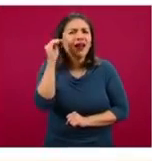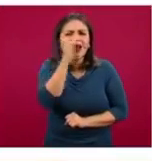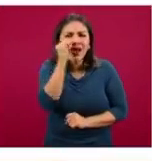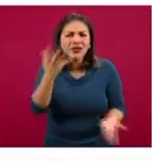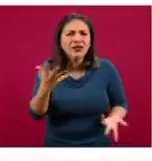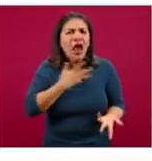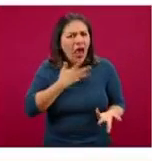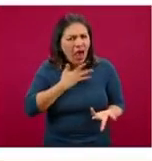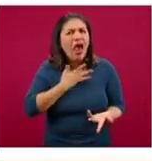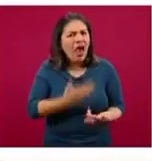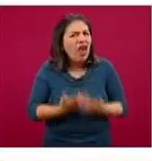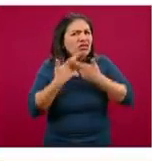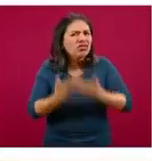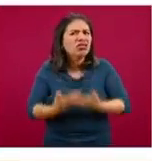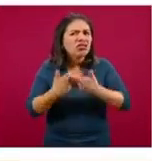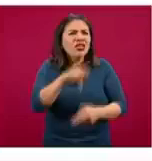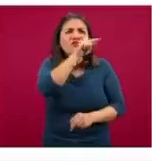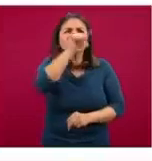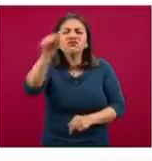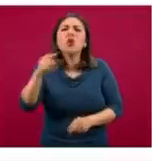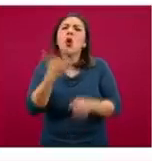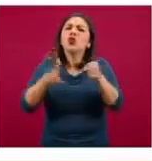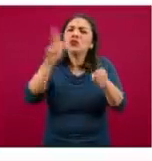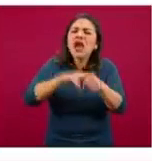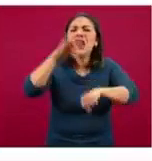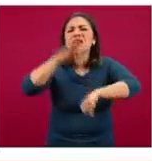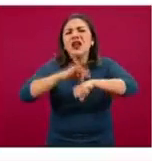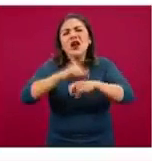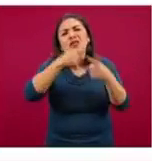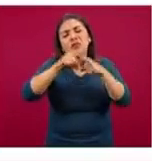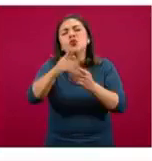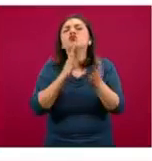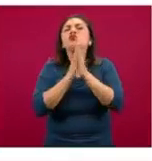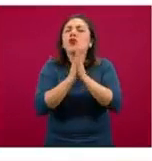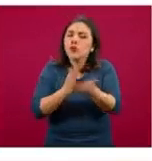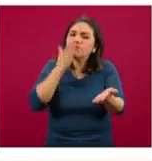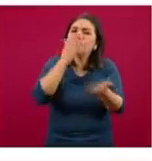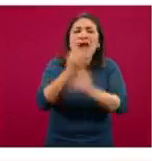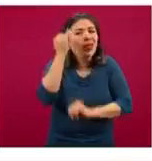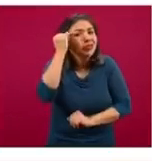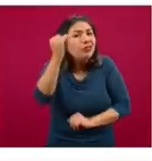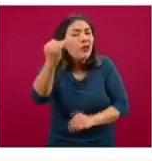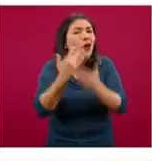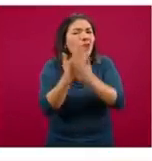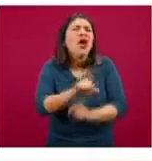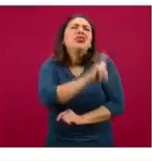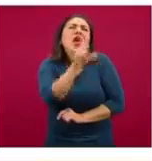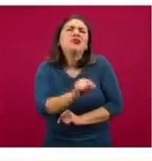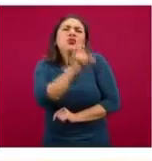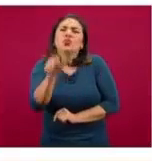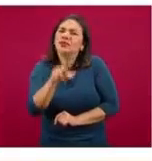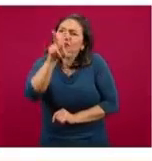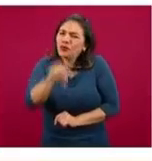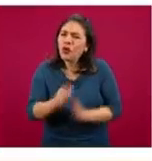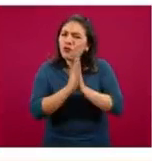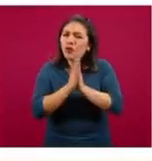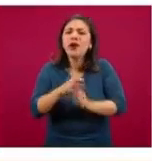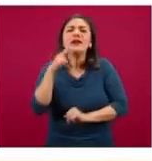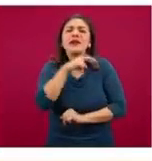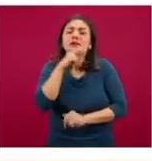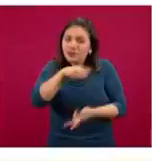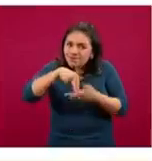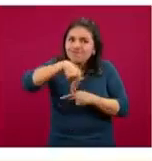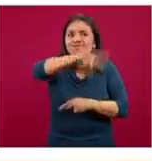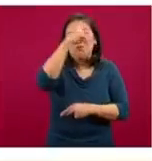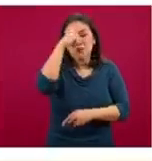está disponible en sus unidades institucionales, por favor no demoremos, no dejemos pasar más tiempo, acudamos